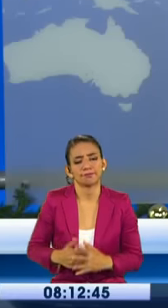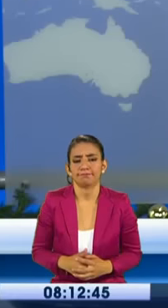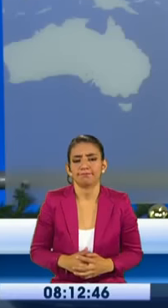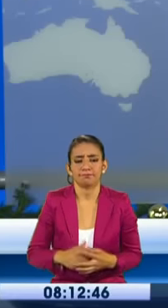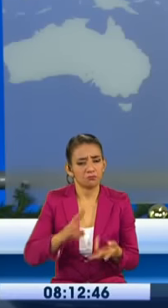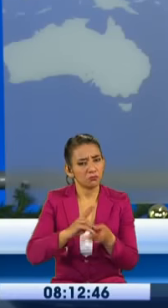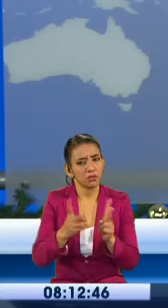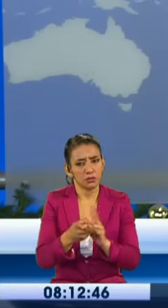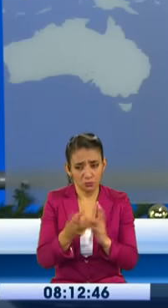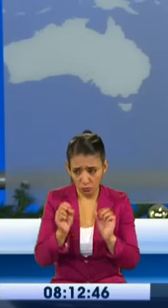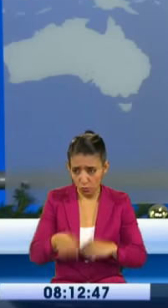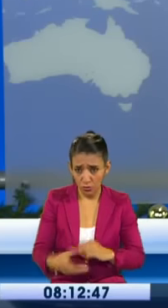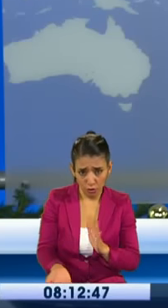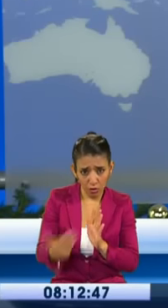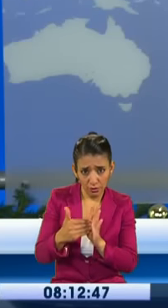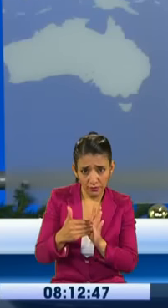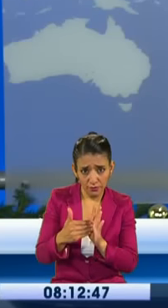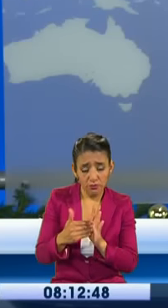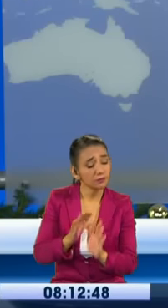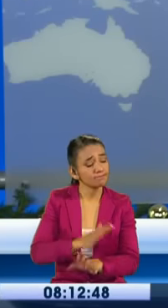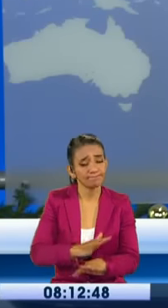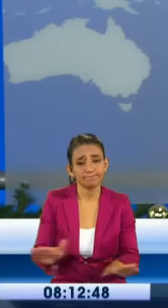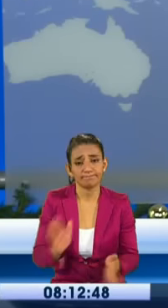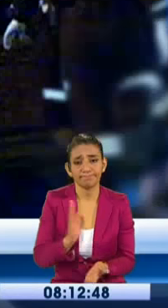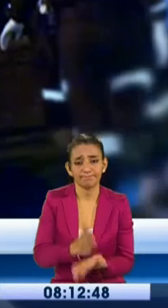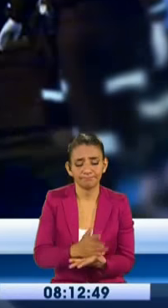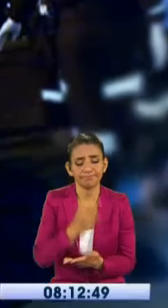Vecinos, que esto no se repita en este feriado. Miremos.